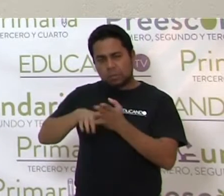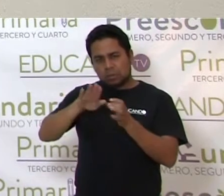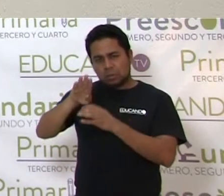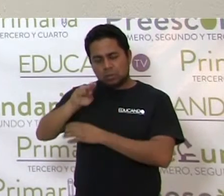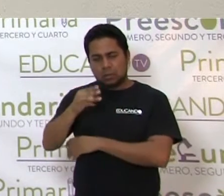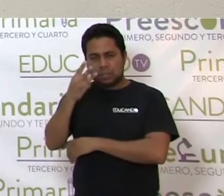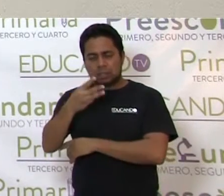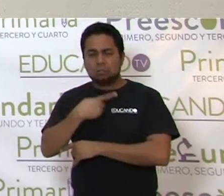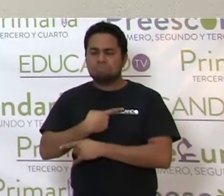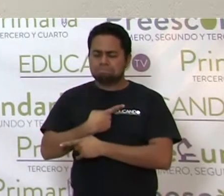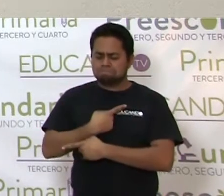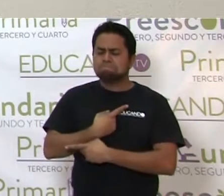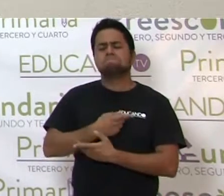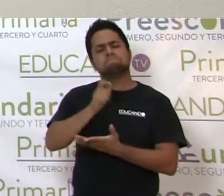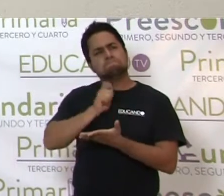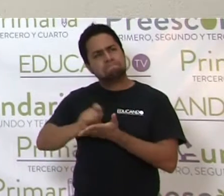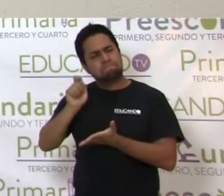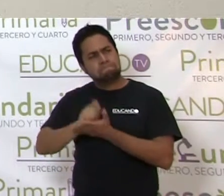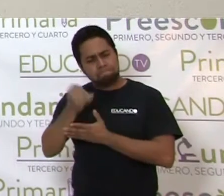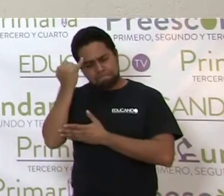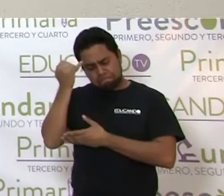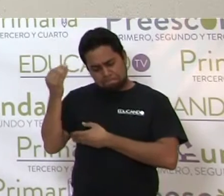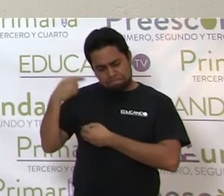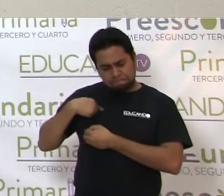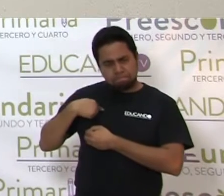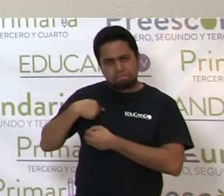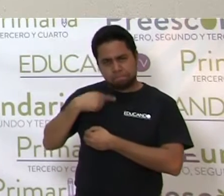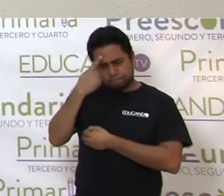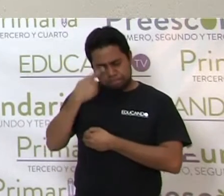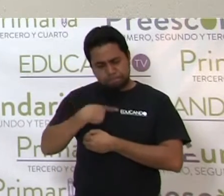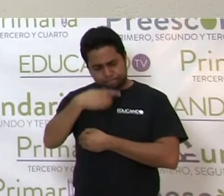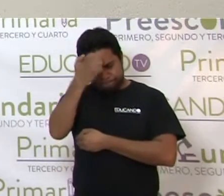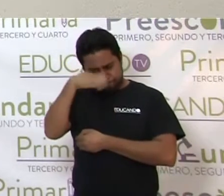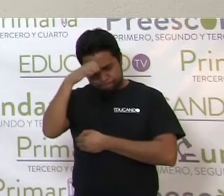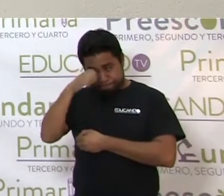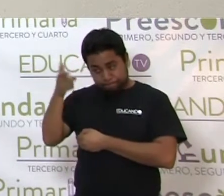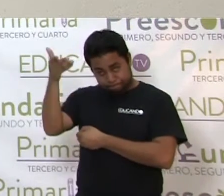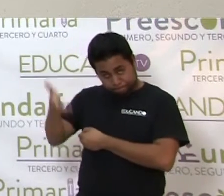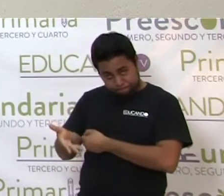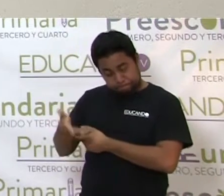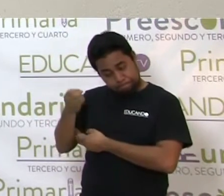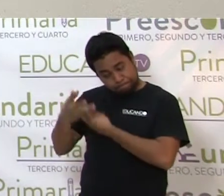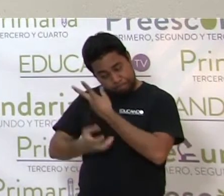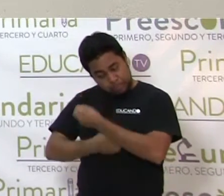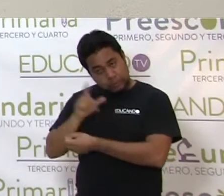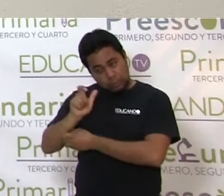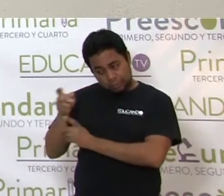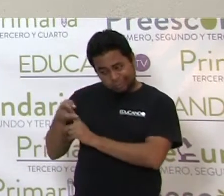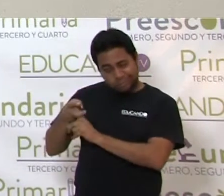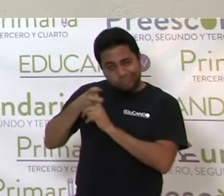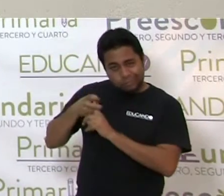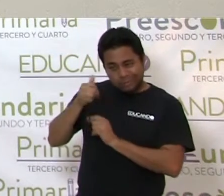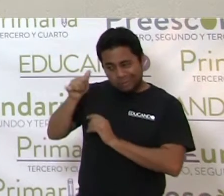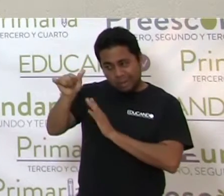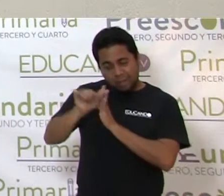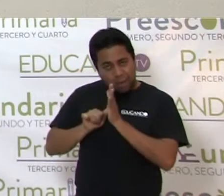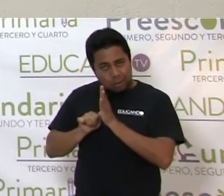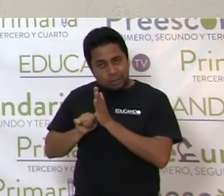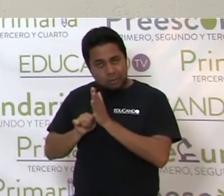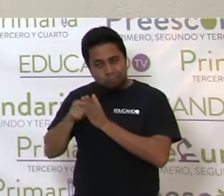1993 que escribiera un libro con las experiencias de ella durante su secuestro de 6